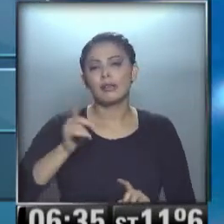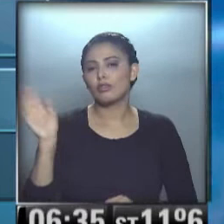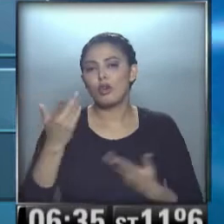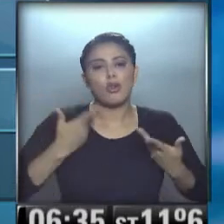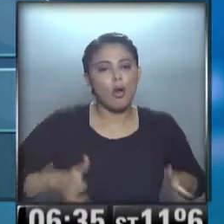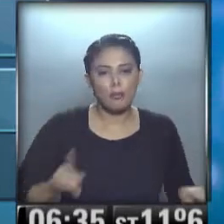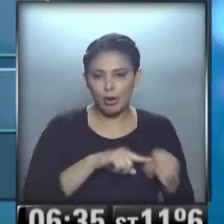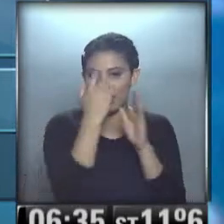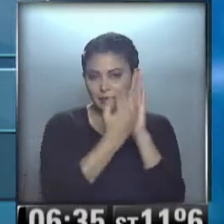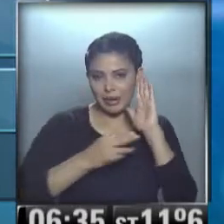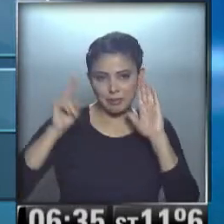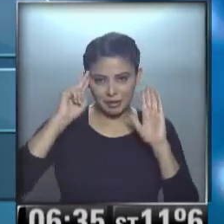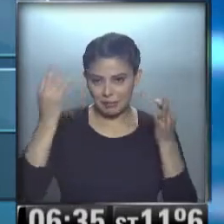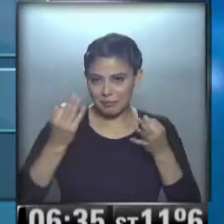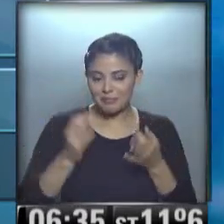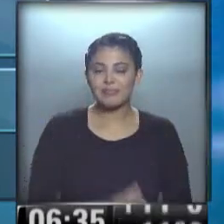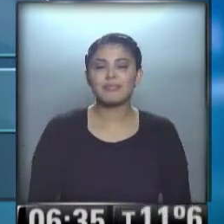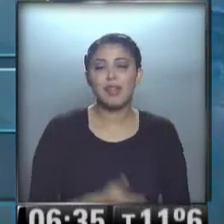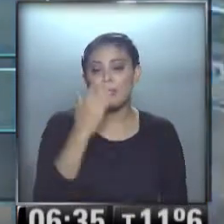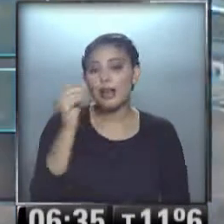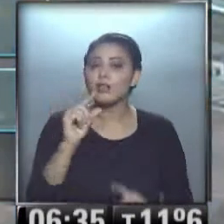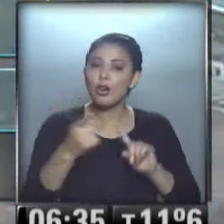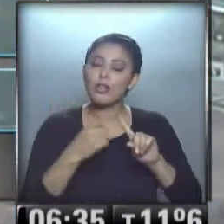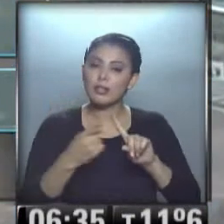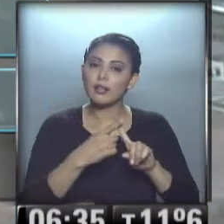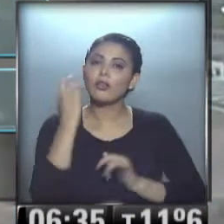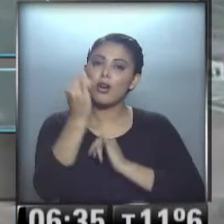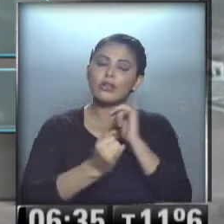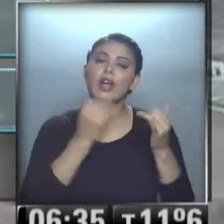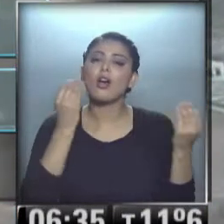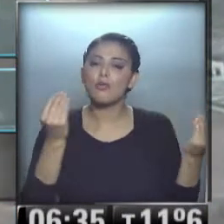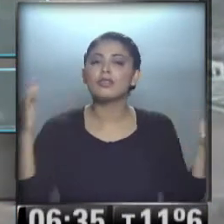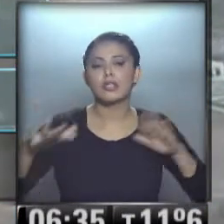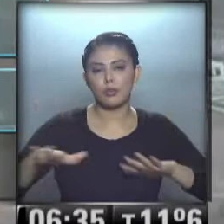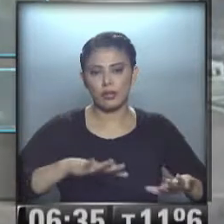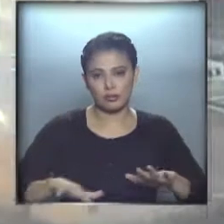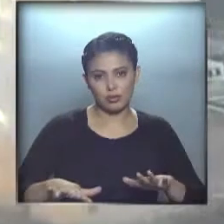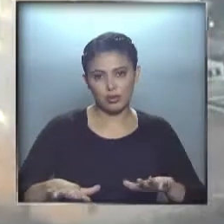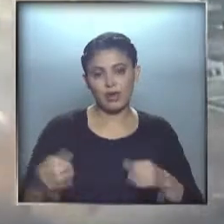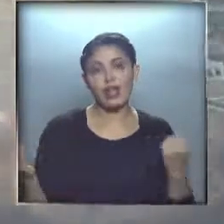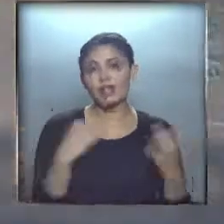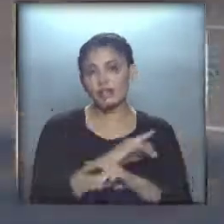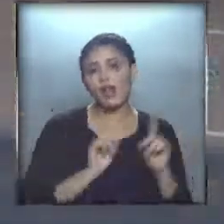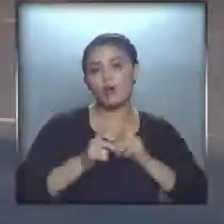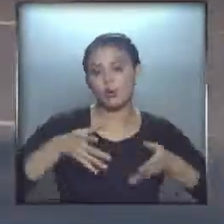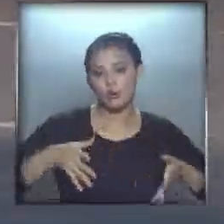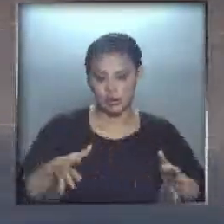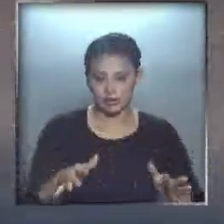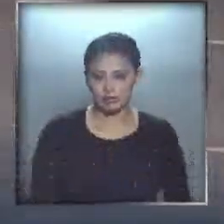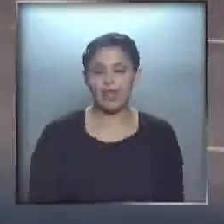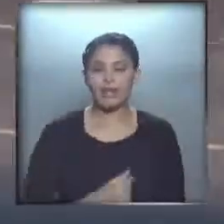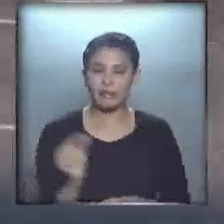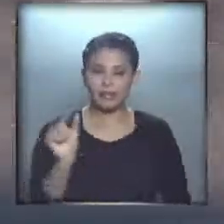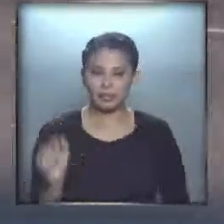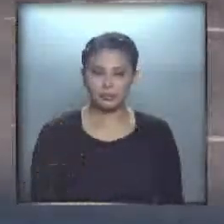los cronogramas previstos. Volvemos en minutos y ampliamos el estado del tránsito en algunas rutas del país. Hasta